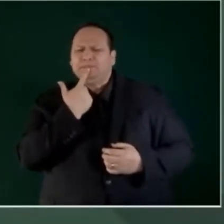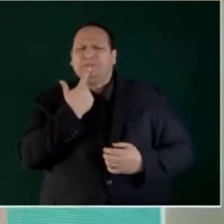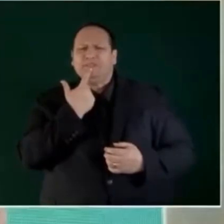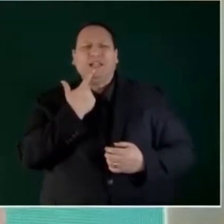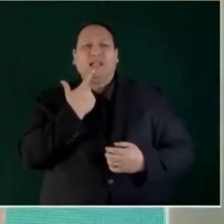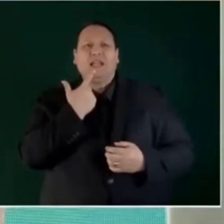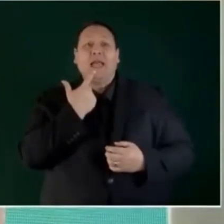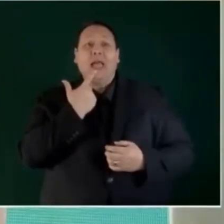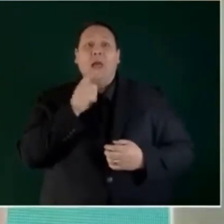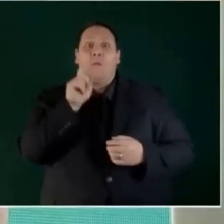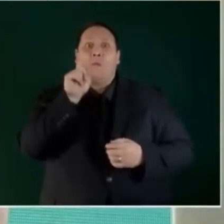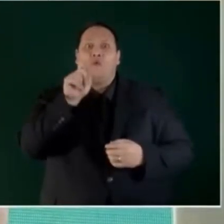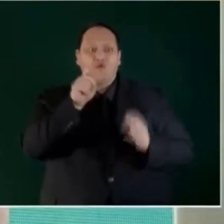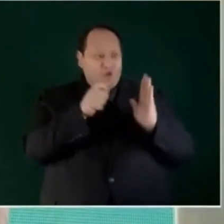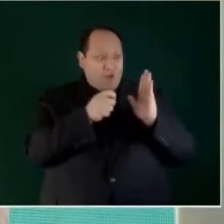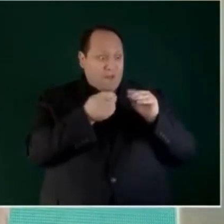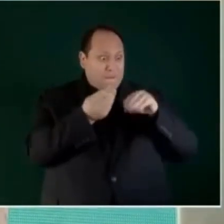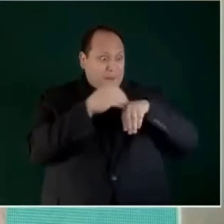reciben puntos